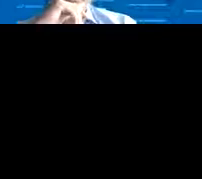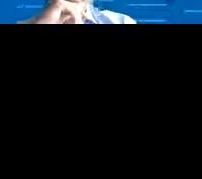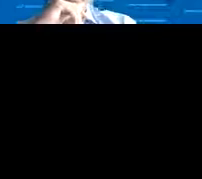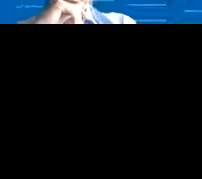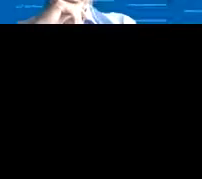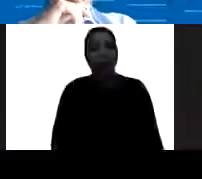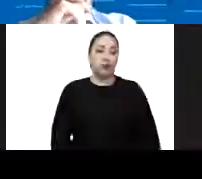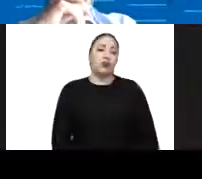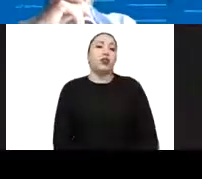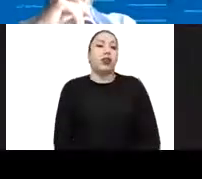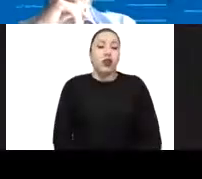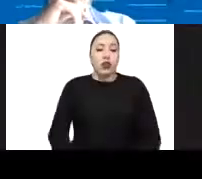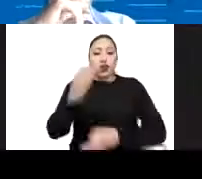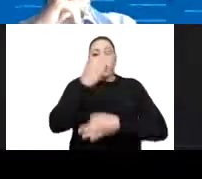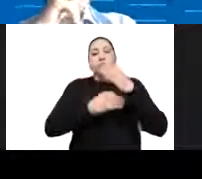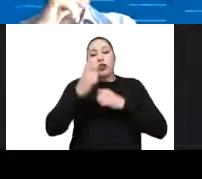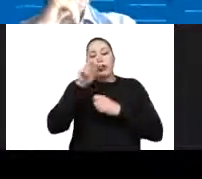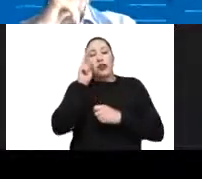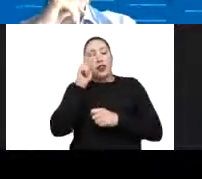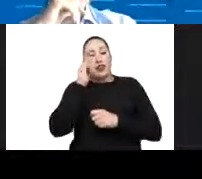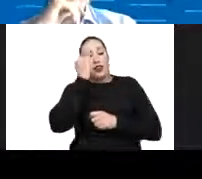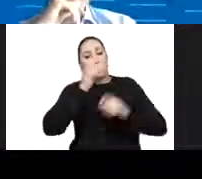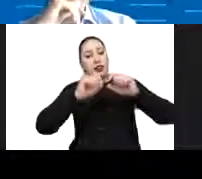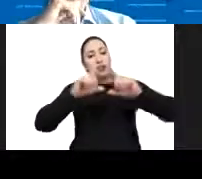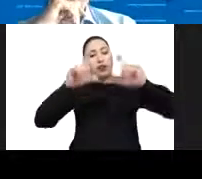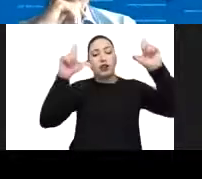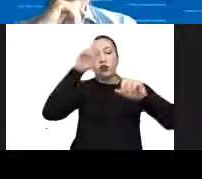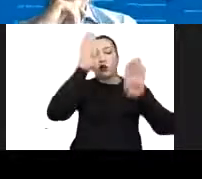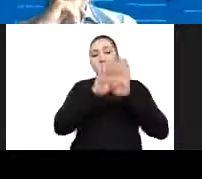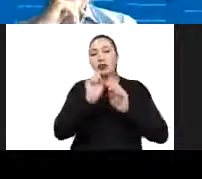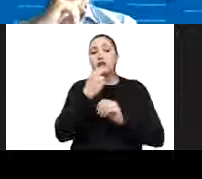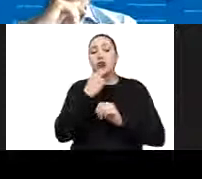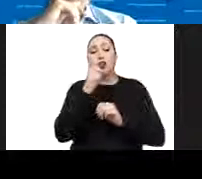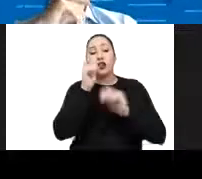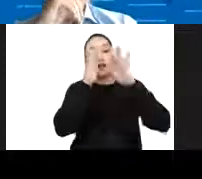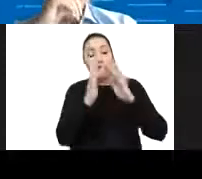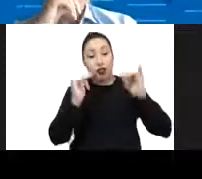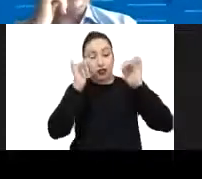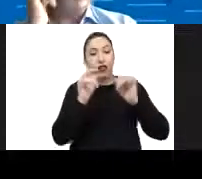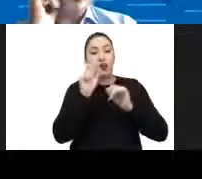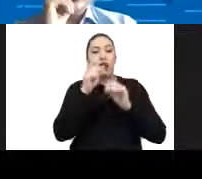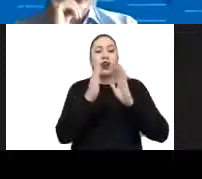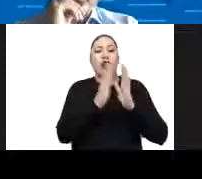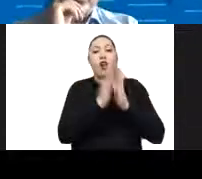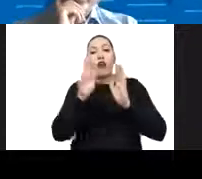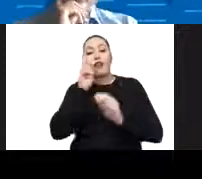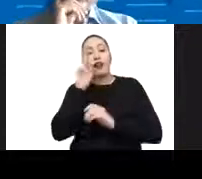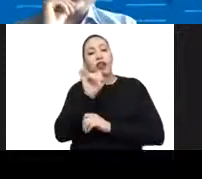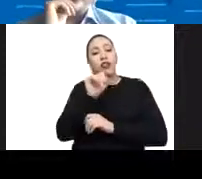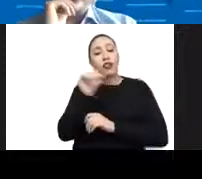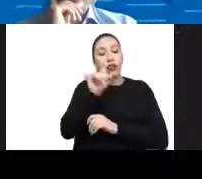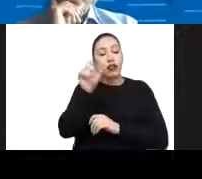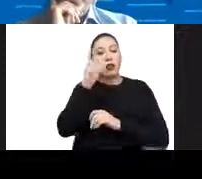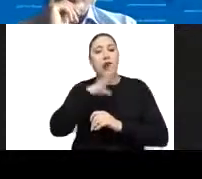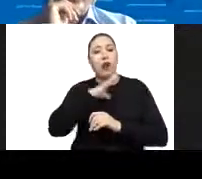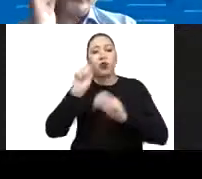del IPCC, ¿no? De la COP, del ejercicio de COP y del IPCC, y a la derecha tenemos uno de esos modelos también